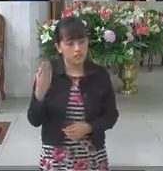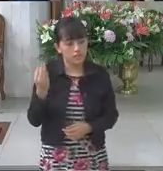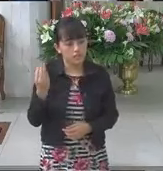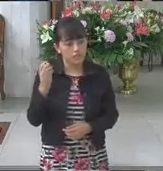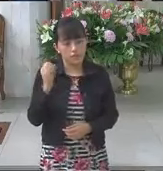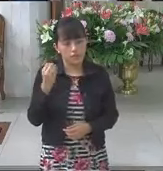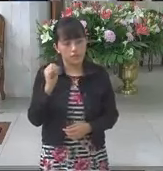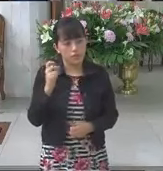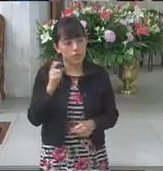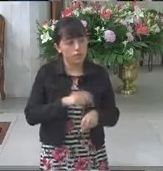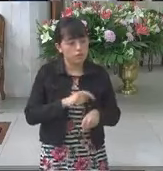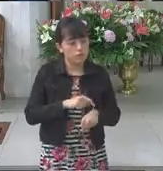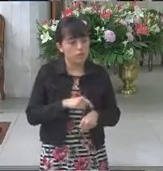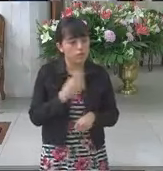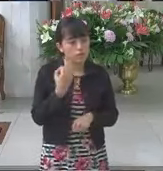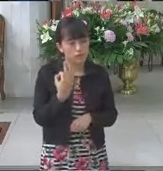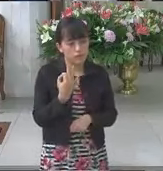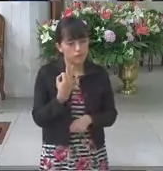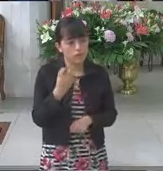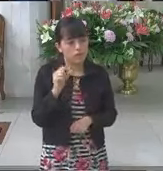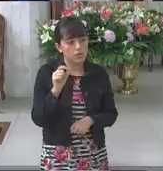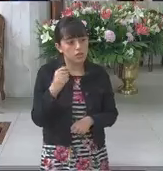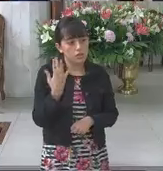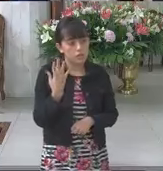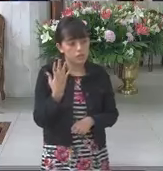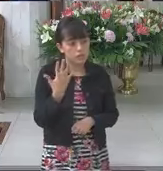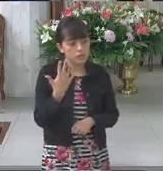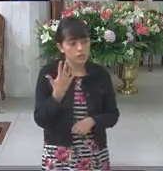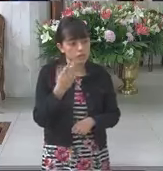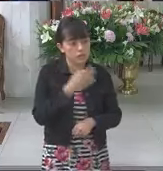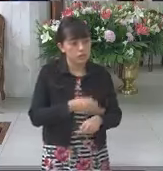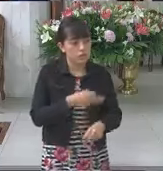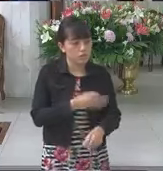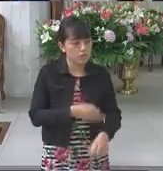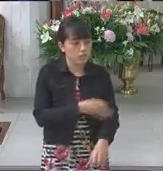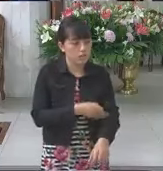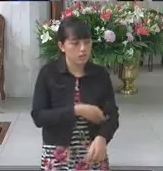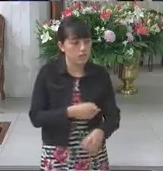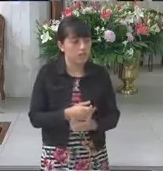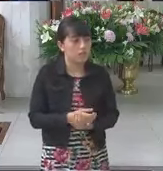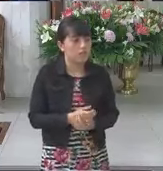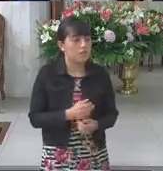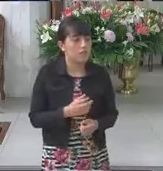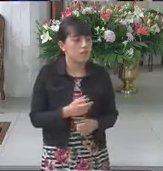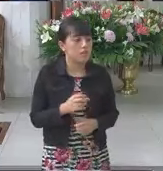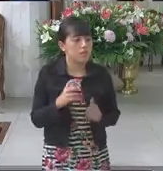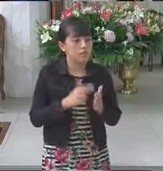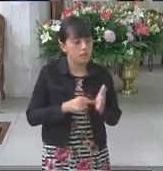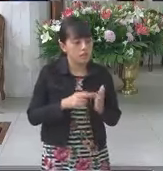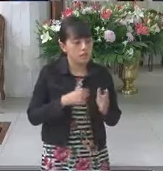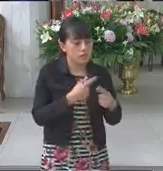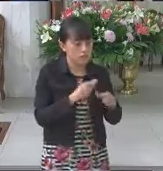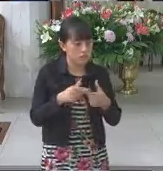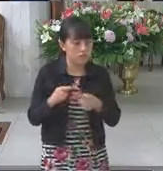puntuales porque tendremos talleres y posteriormente estaremos aquí en el en el santuario todas unánimes alabando